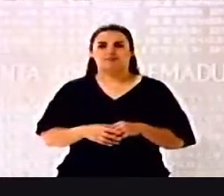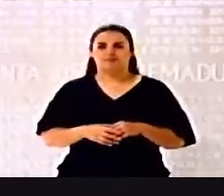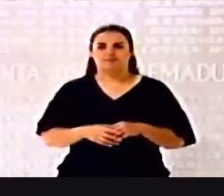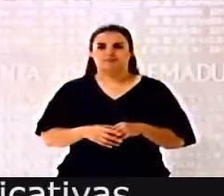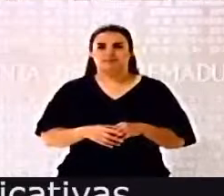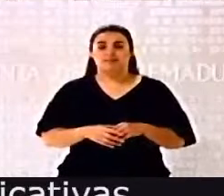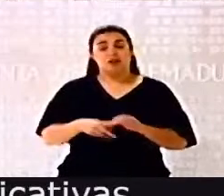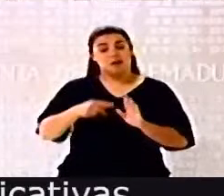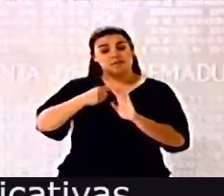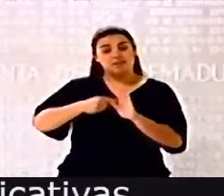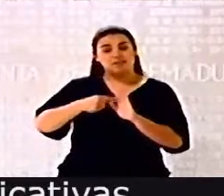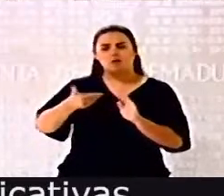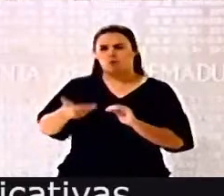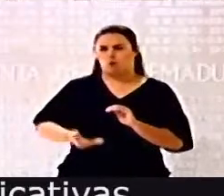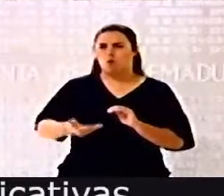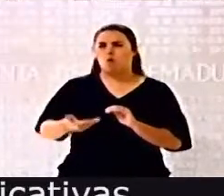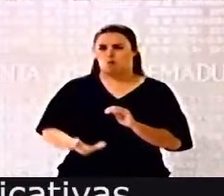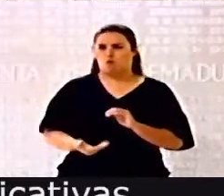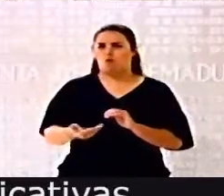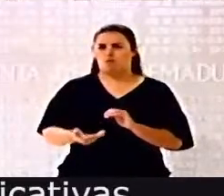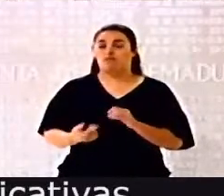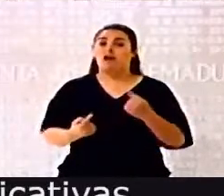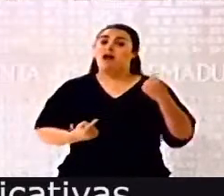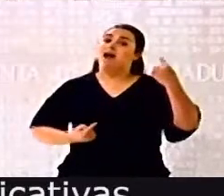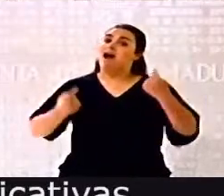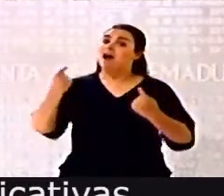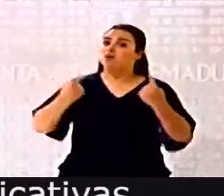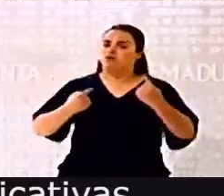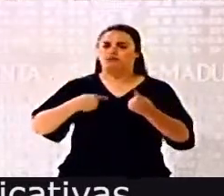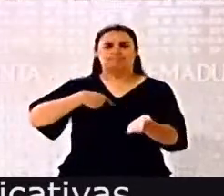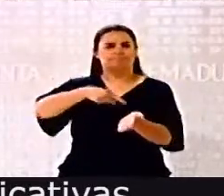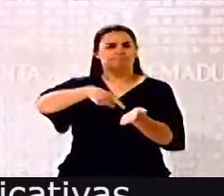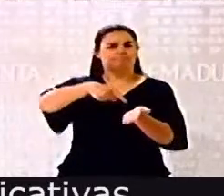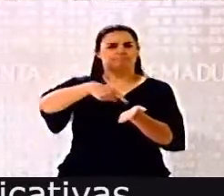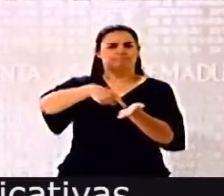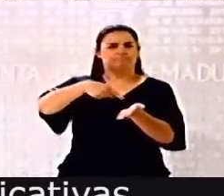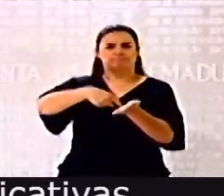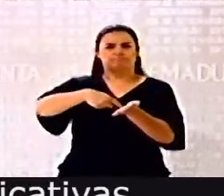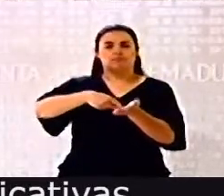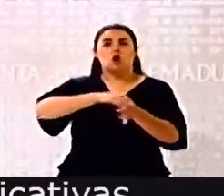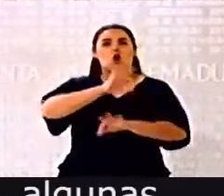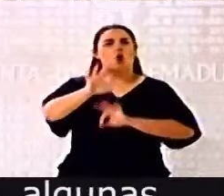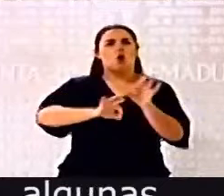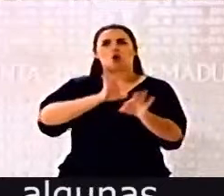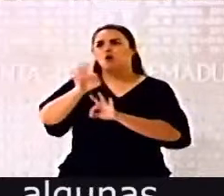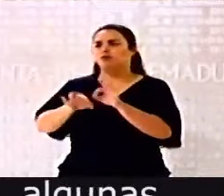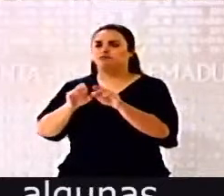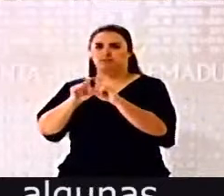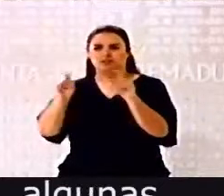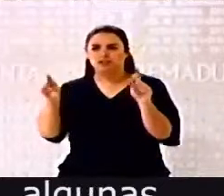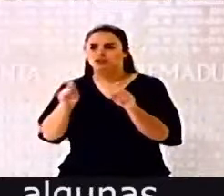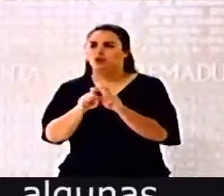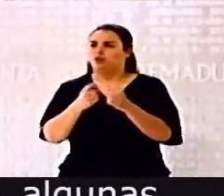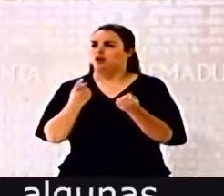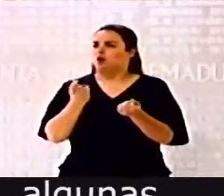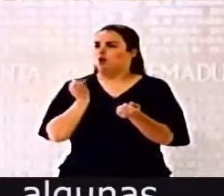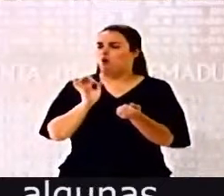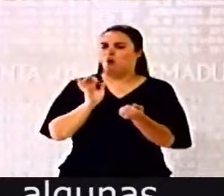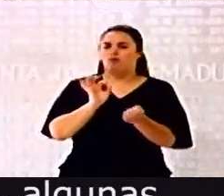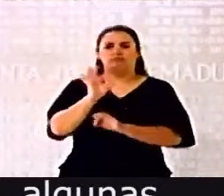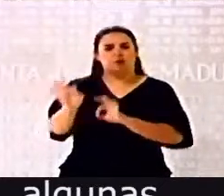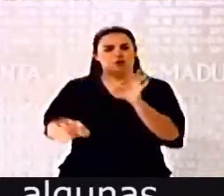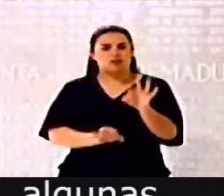Medidas de alivio que han sido muy importantes, algunas de ellas reclamadas por distintas organizaciones empresariales y por